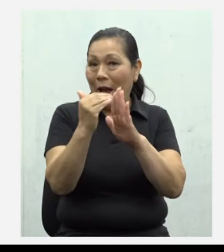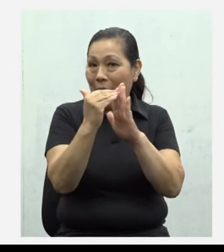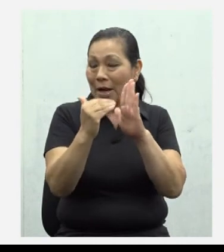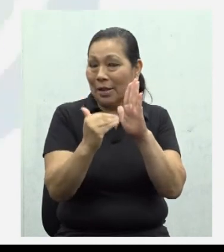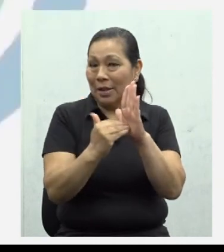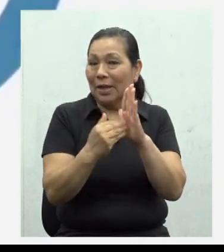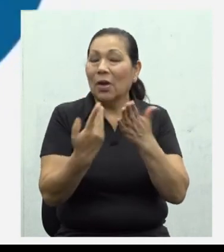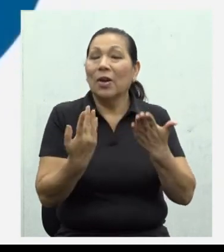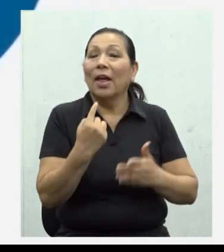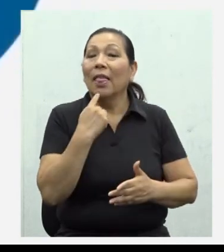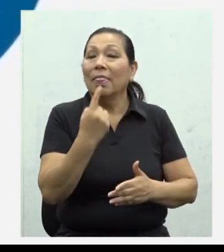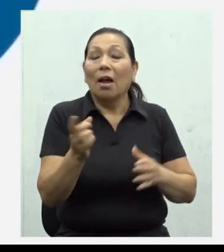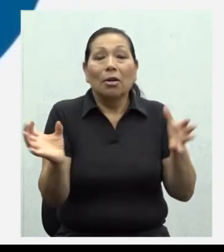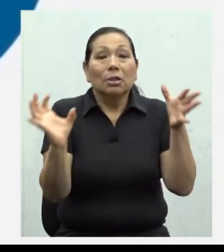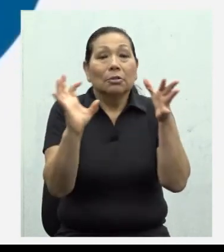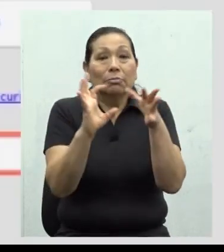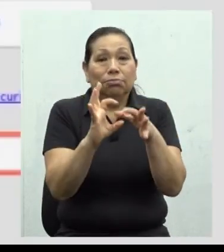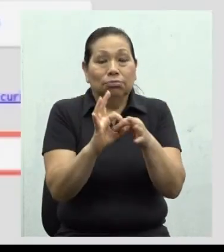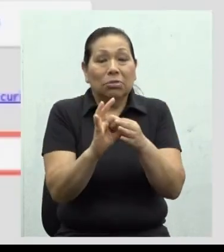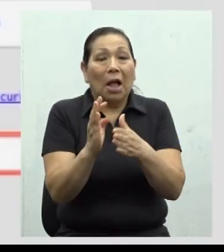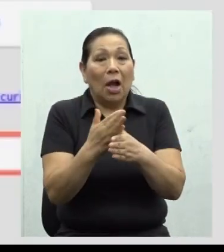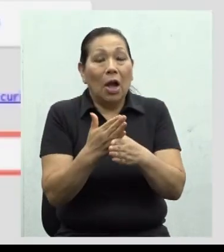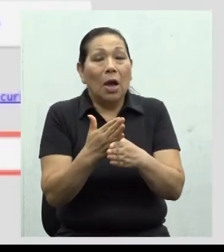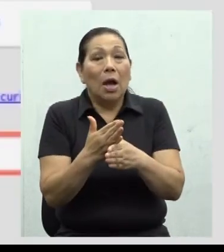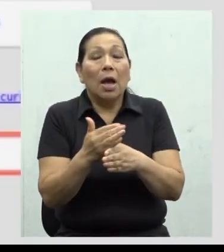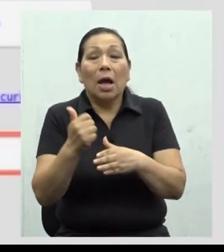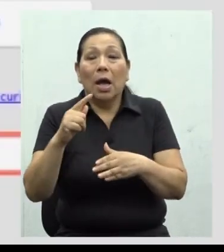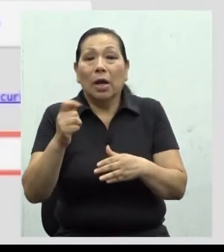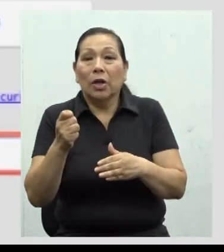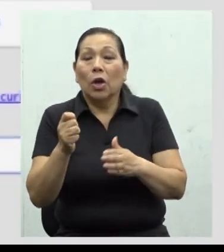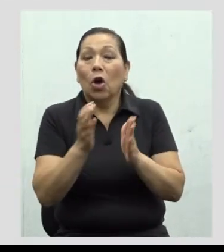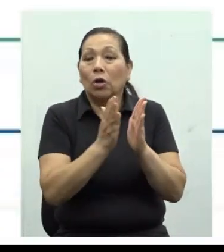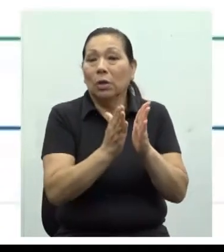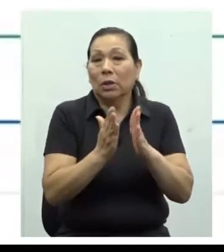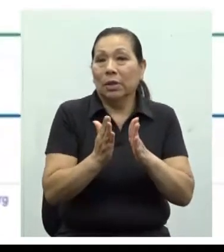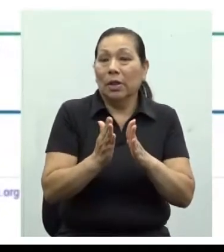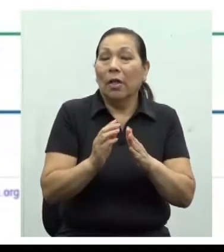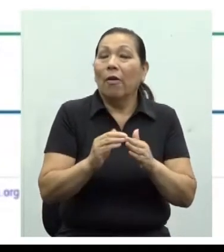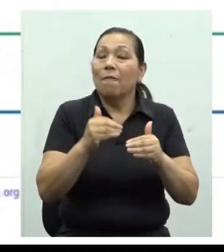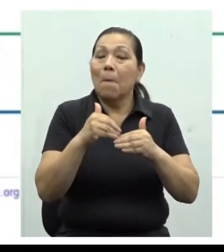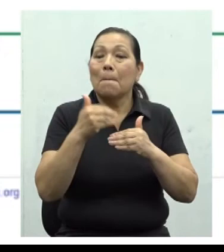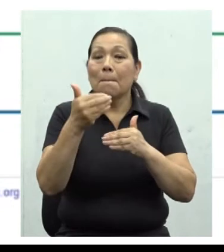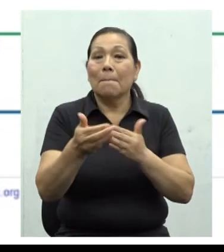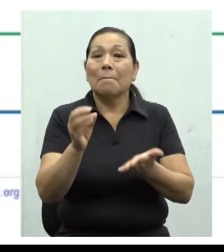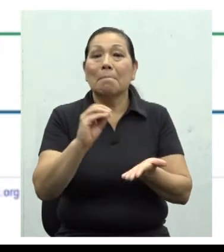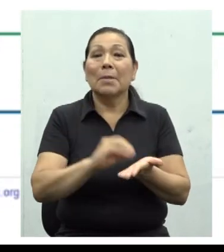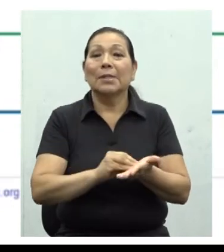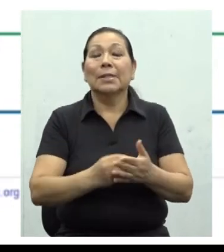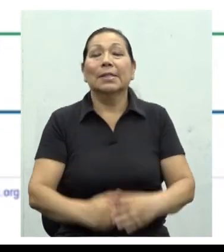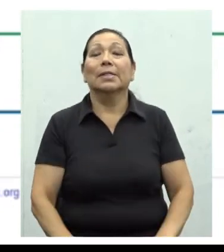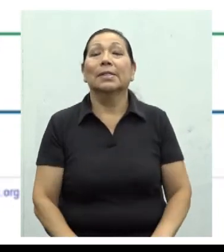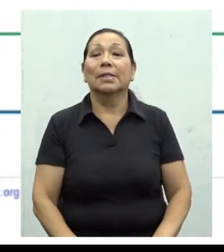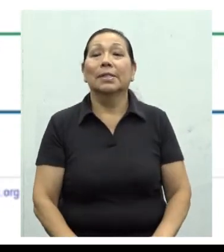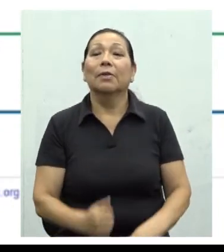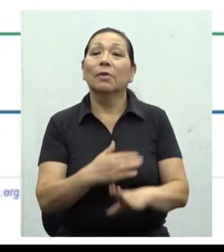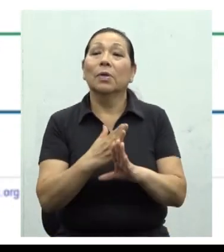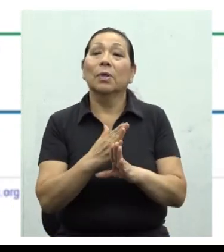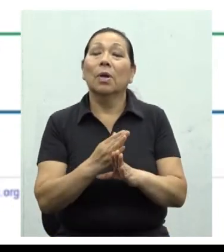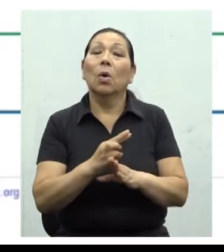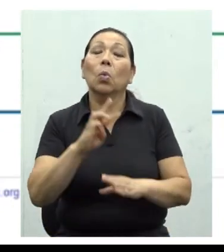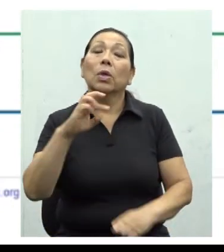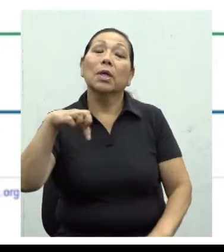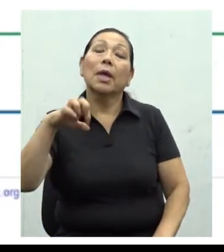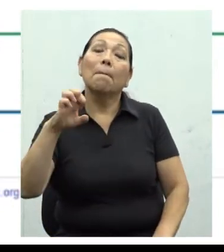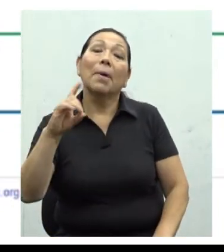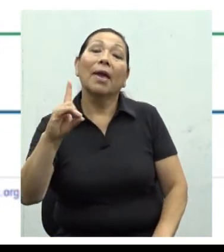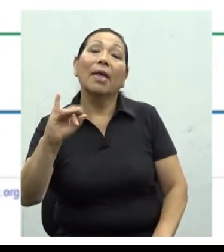artículos que establecen vínculos entre Ankara y organizaciones extremistas. La Fundación